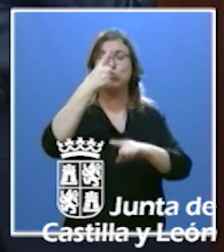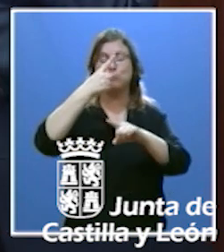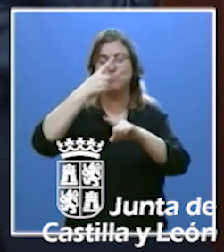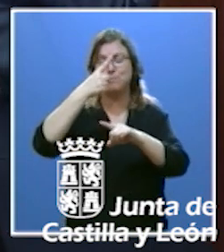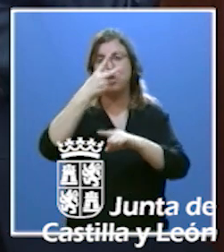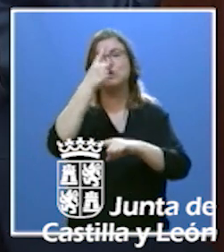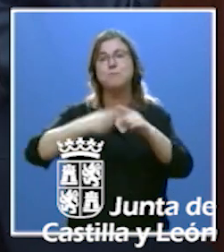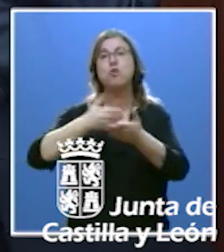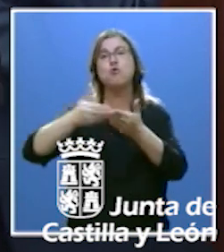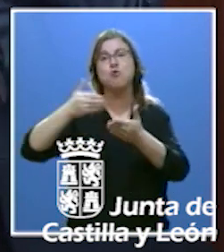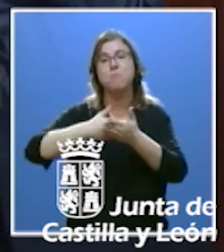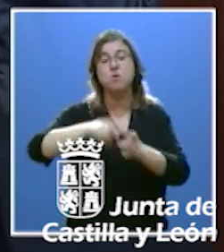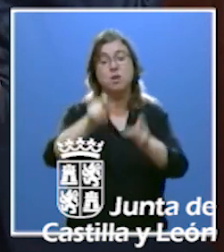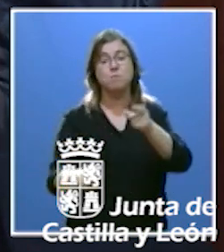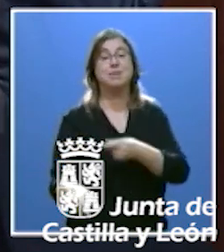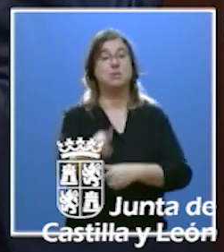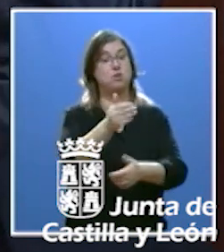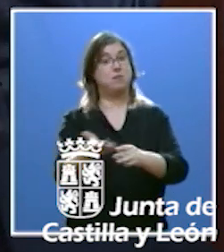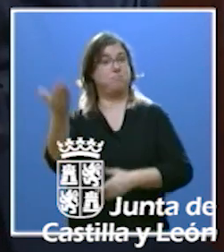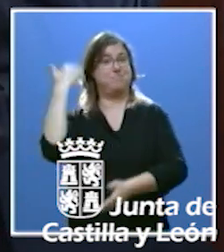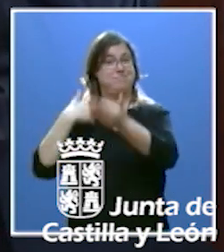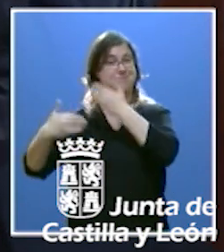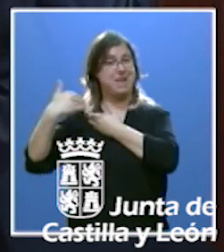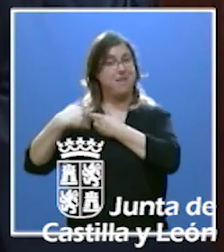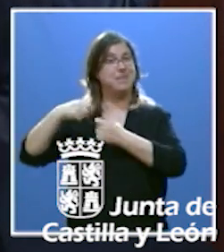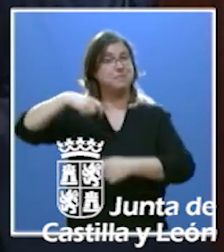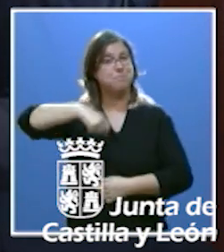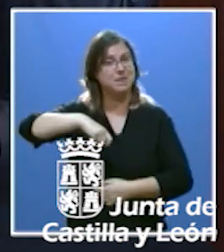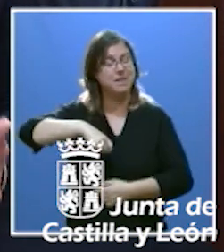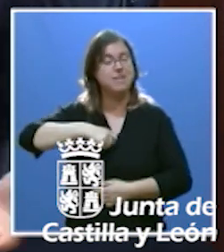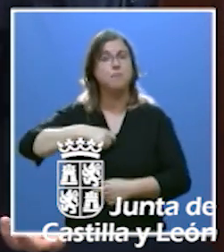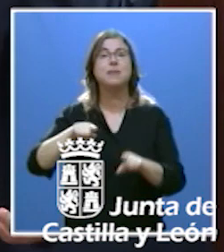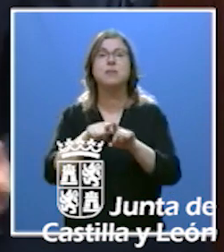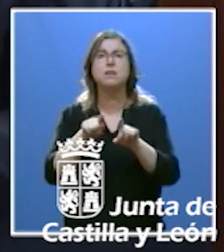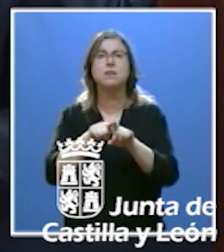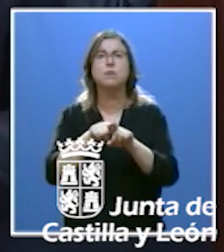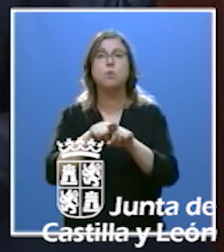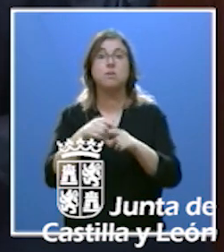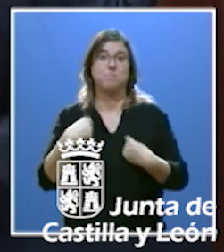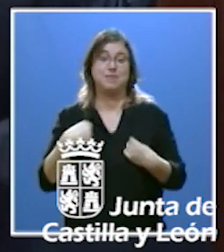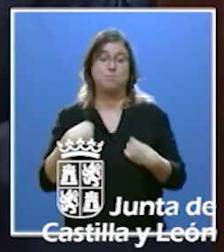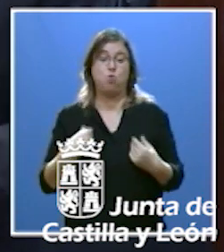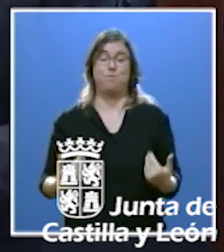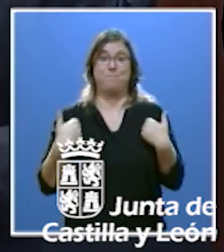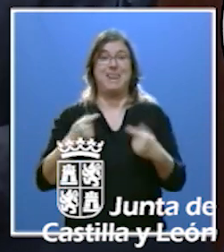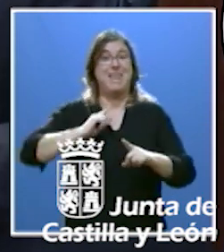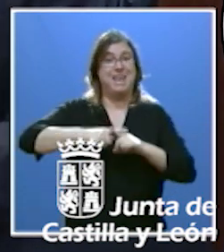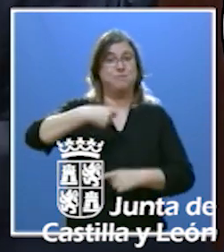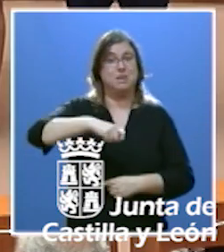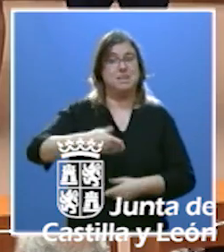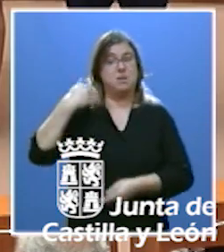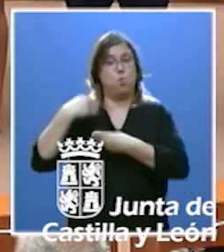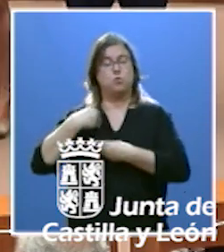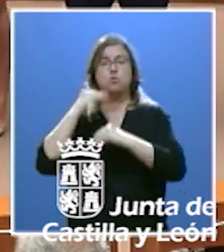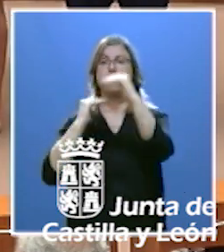de personas de esta tierra y quienes me precedieron en el uso de estas responsabilidades.